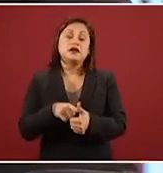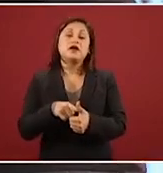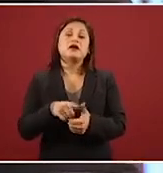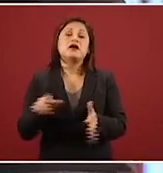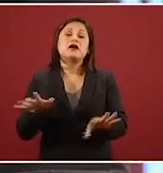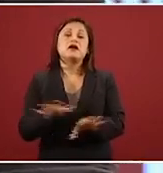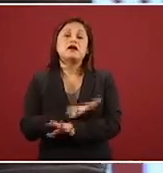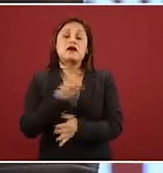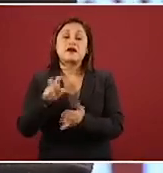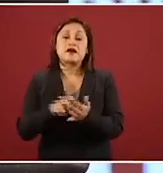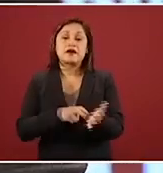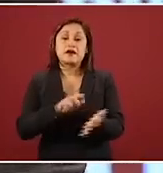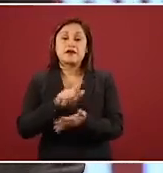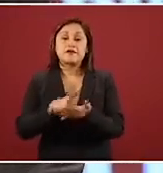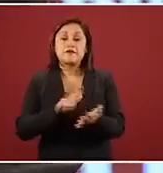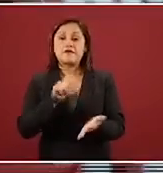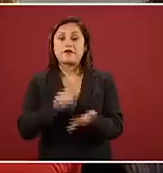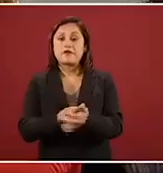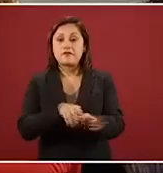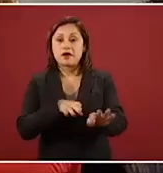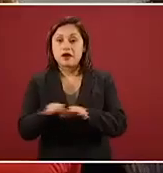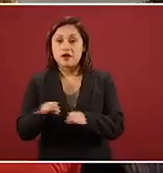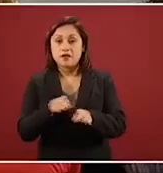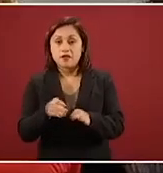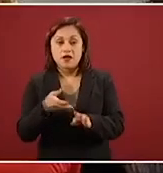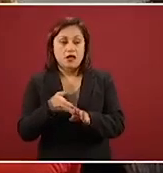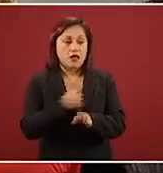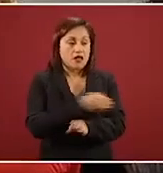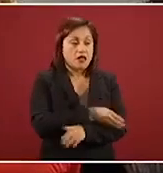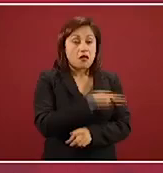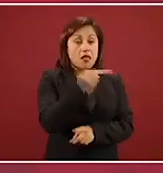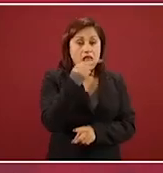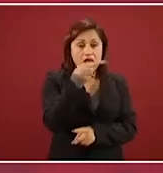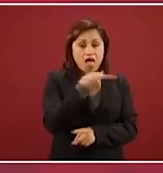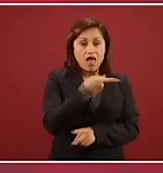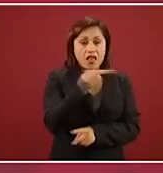Eso era lo que predominaba. Corrupción no existía.